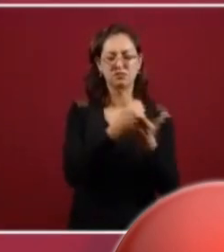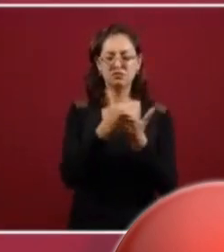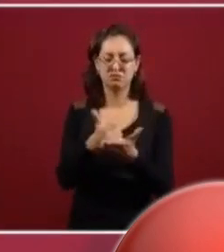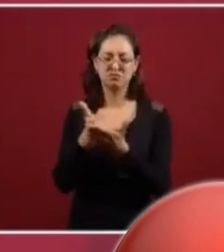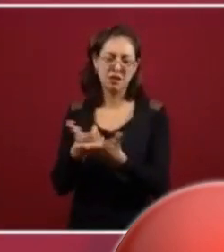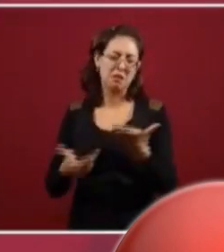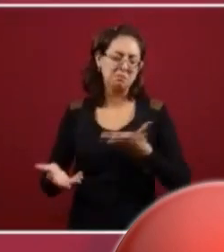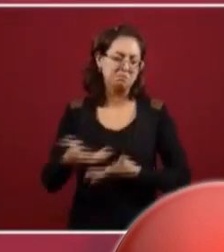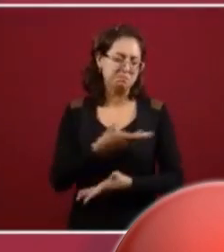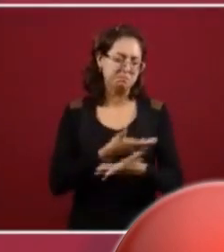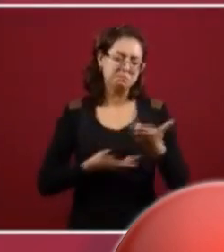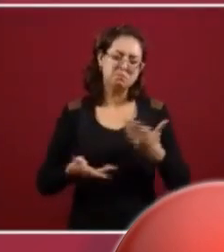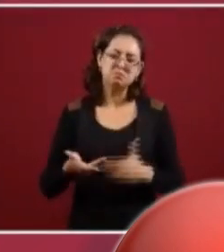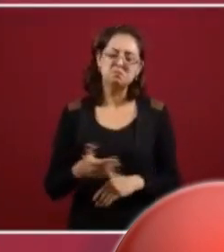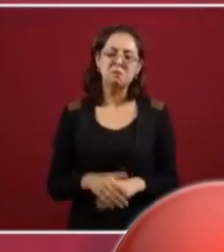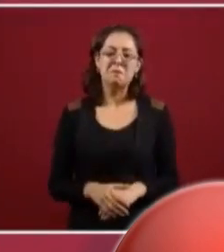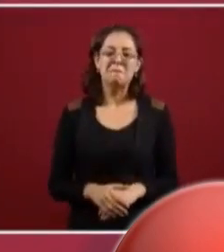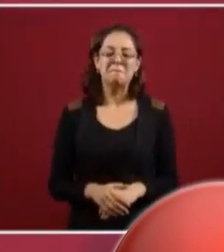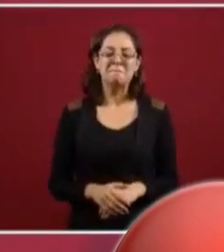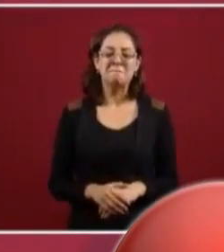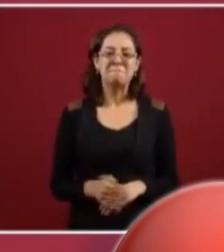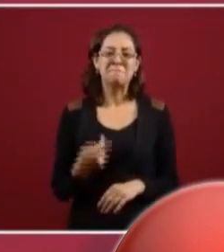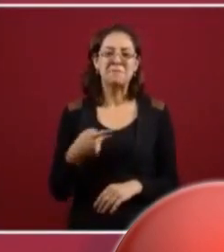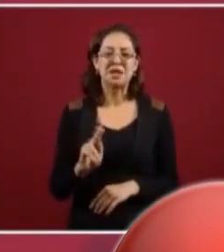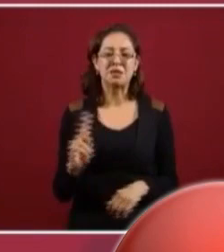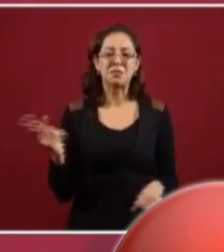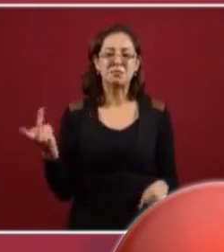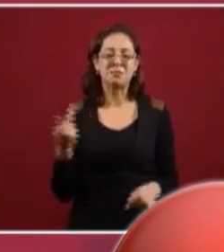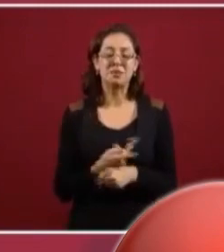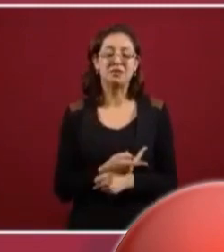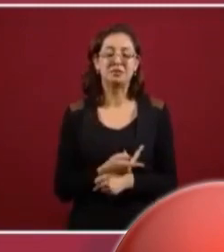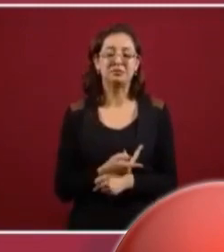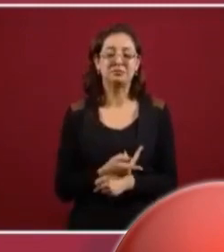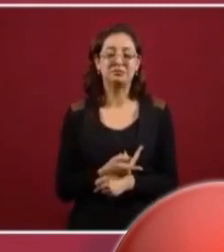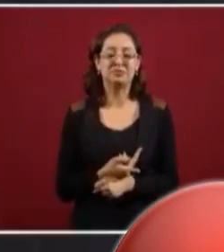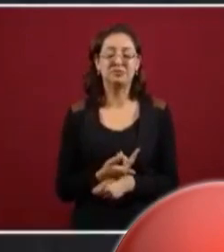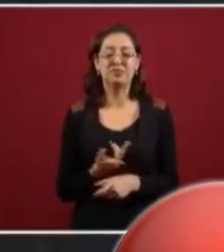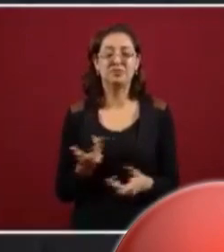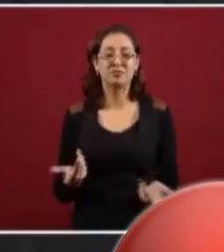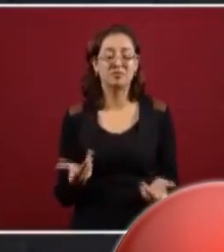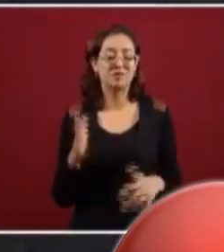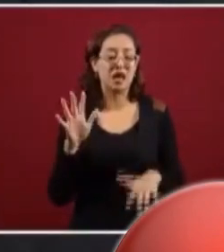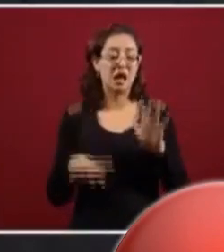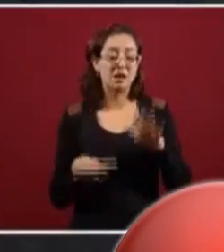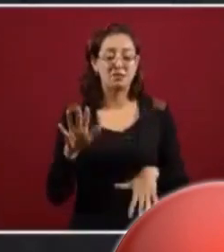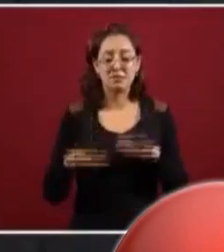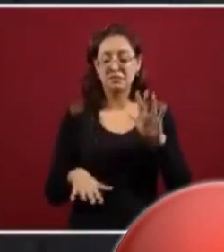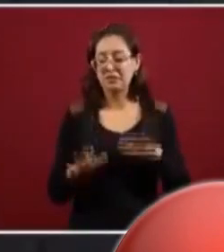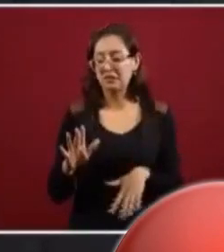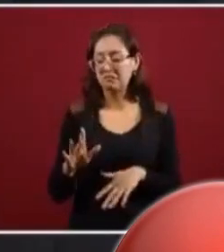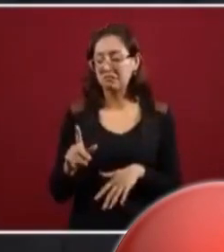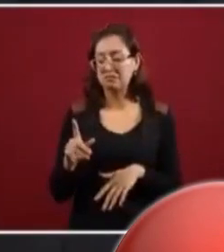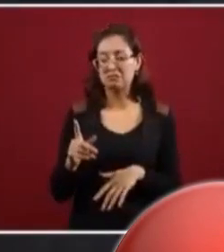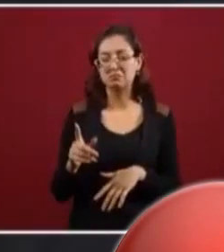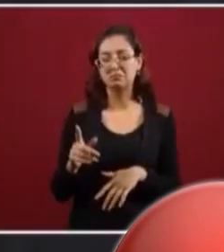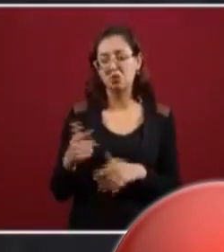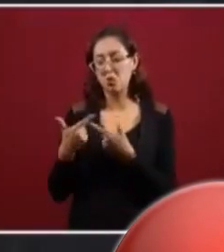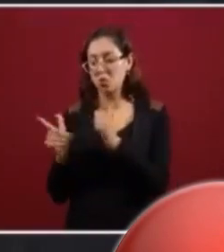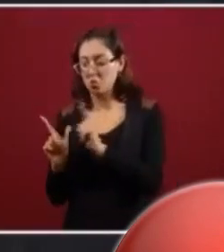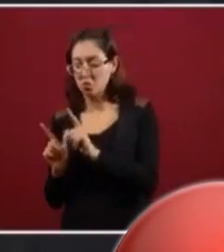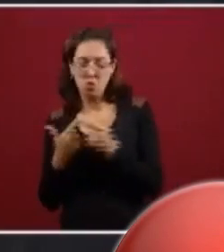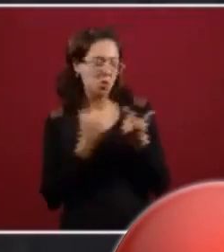cooperando. Lo que sucede es que, bueno, pues unos llegan primero y otros después, o sea, eso sí.